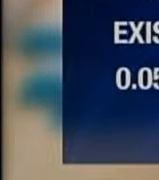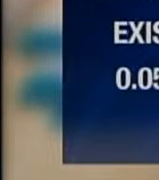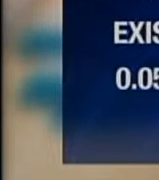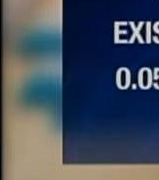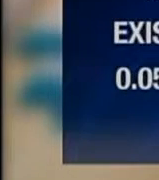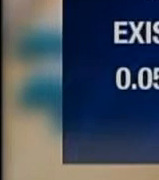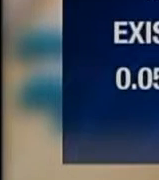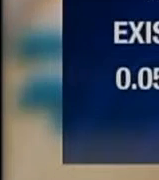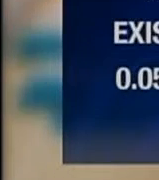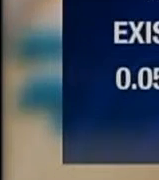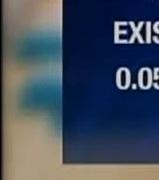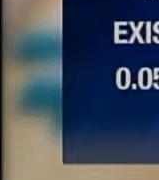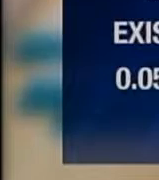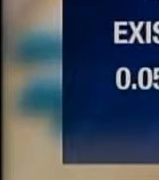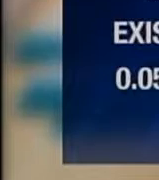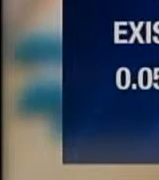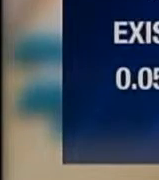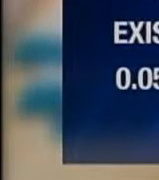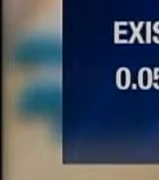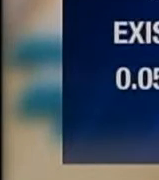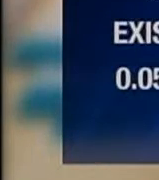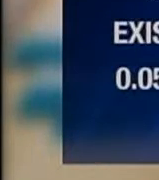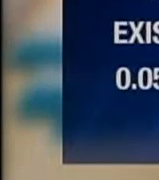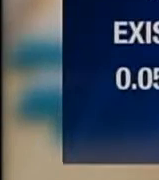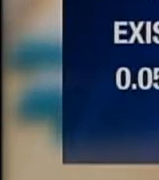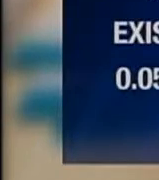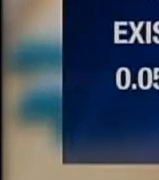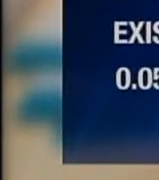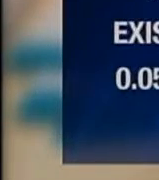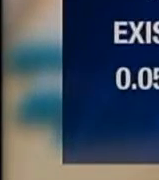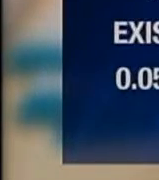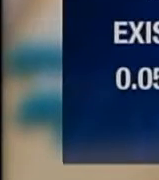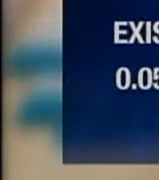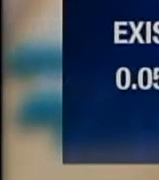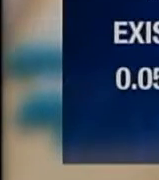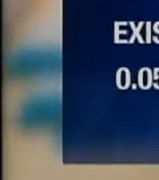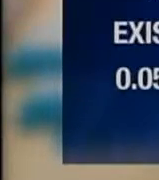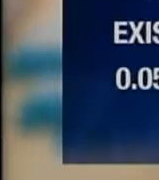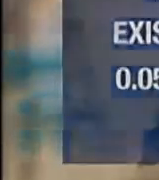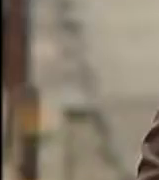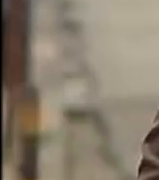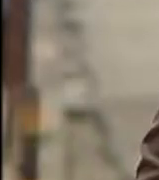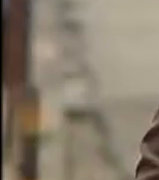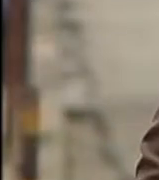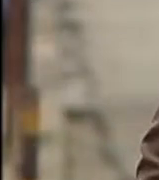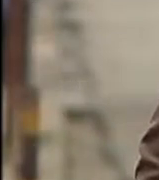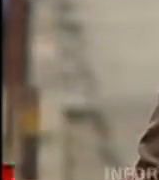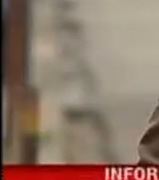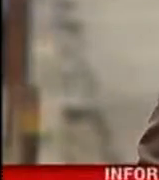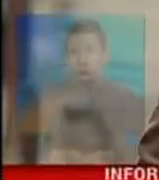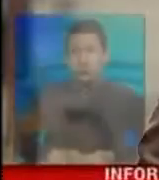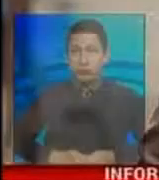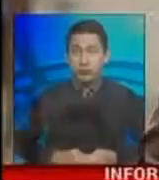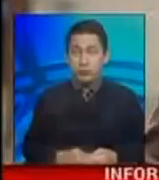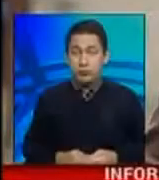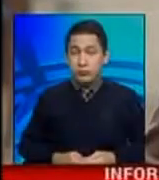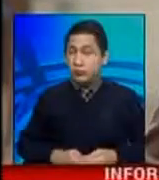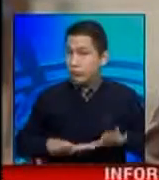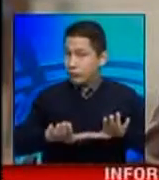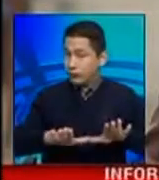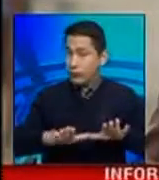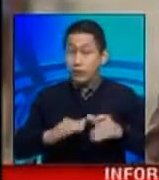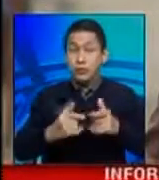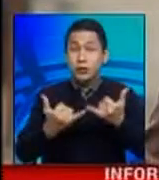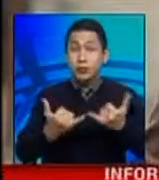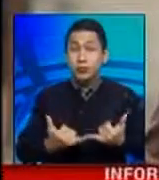significativamente las existentes, se les reconozca 5 centavos de incremento al pasaje? La propuesta incluye que en ningún caso